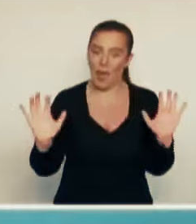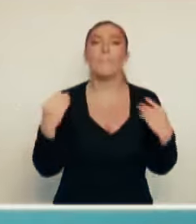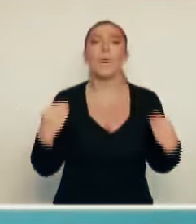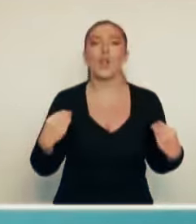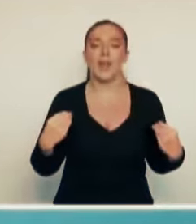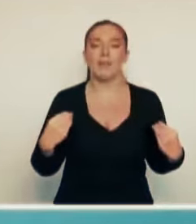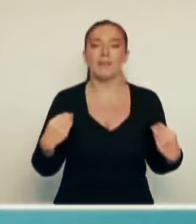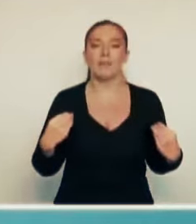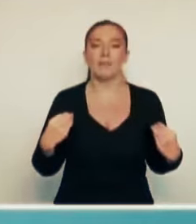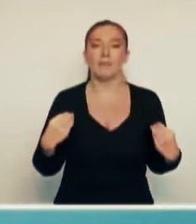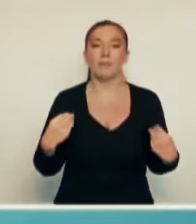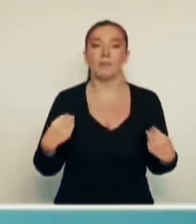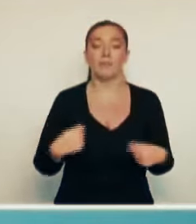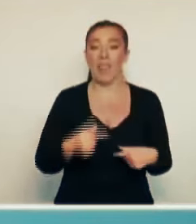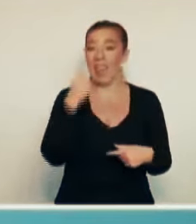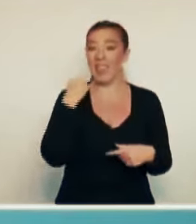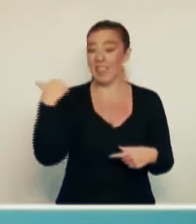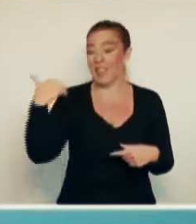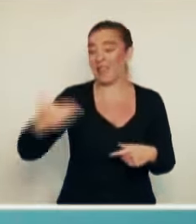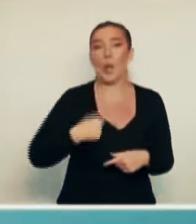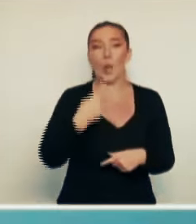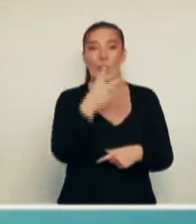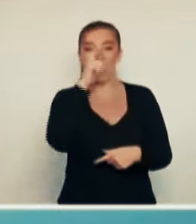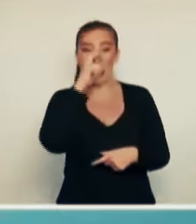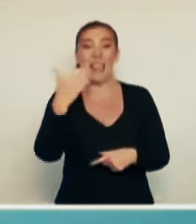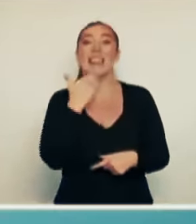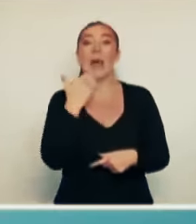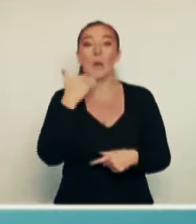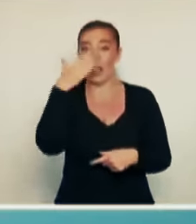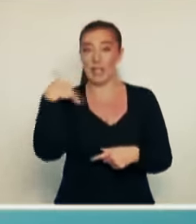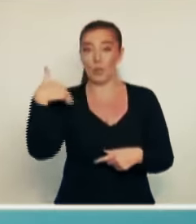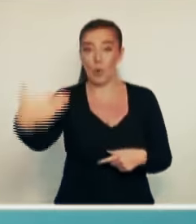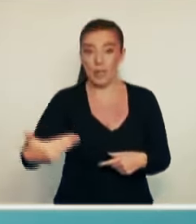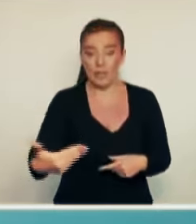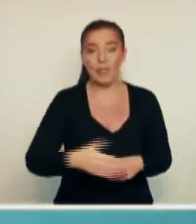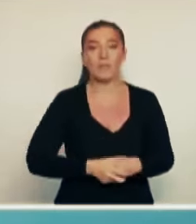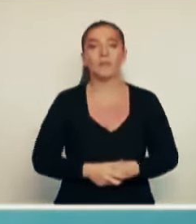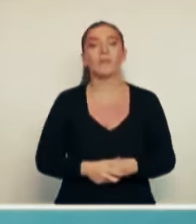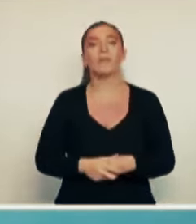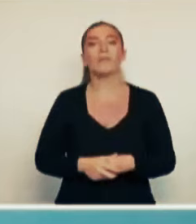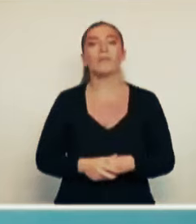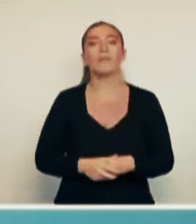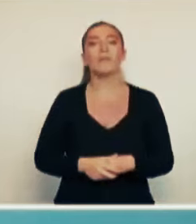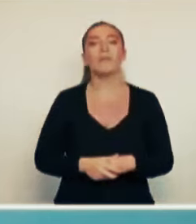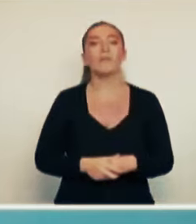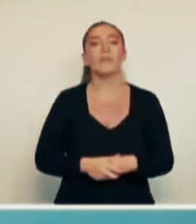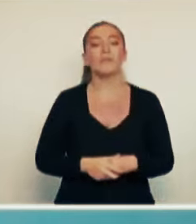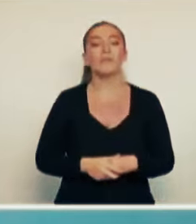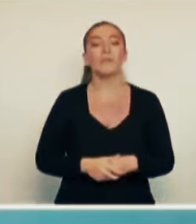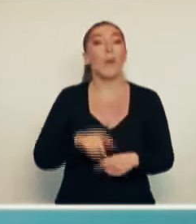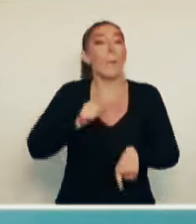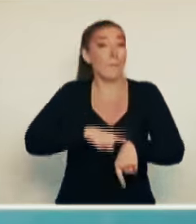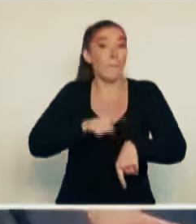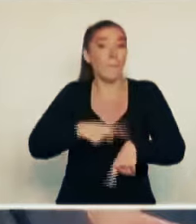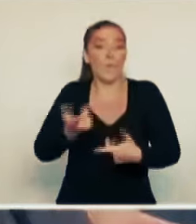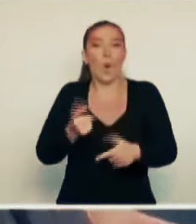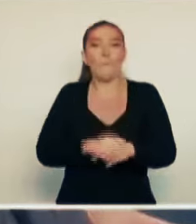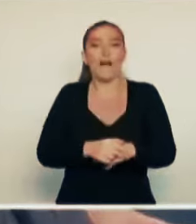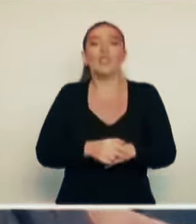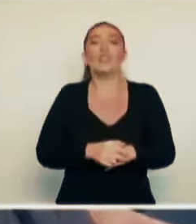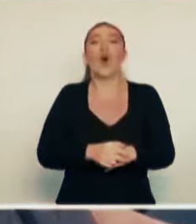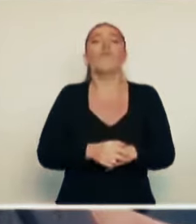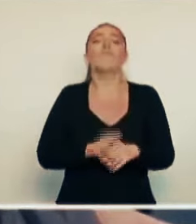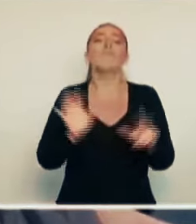porque en esos días, después del 27 de abril, como había toda una consigna de